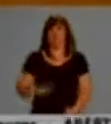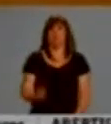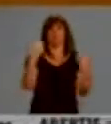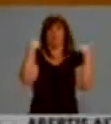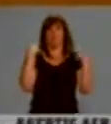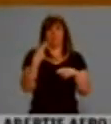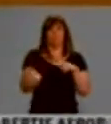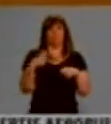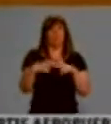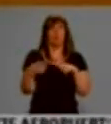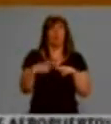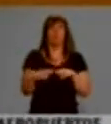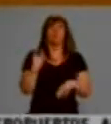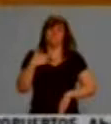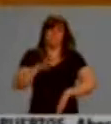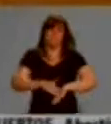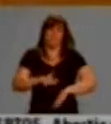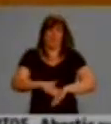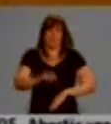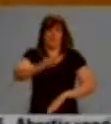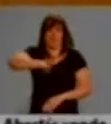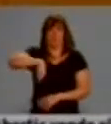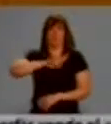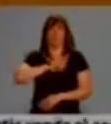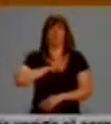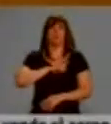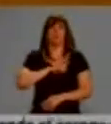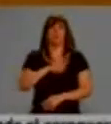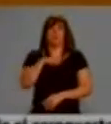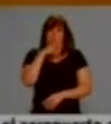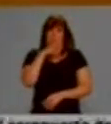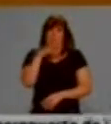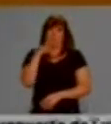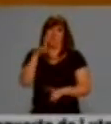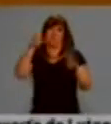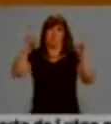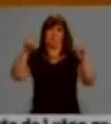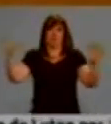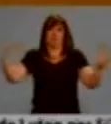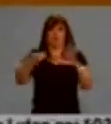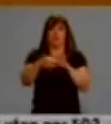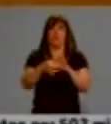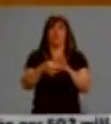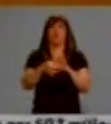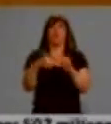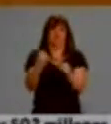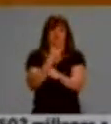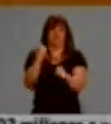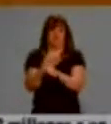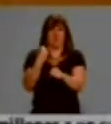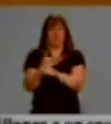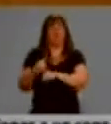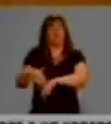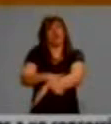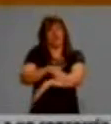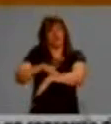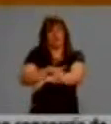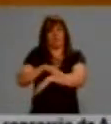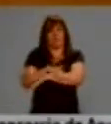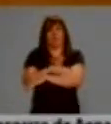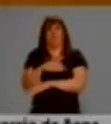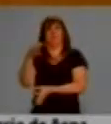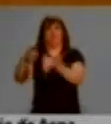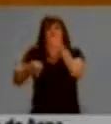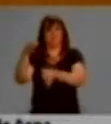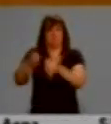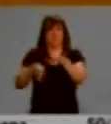políticos quienes tenemos una buena parte de la responsabilidad por lo que hace referencia a la función de la Administración de la Justicia y que alguna